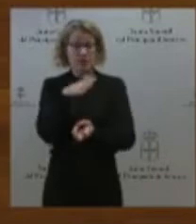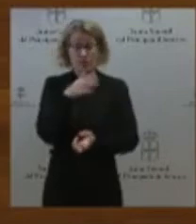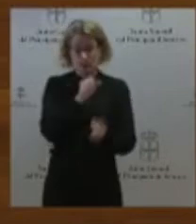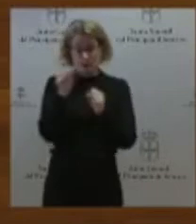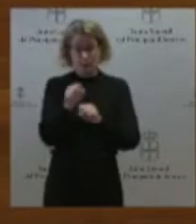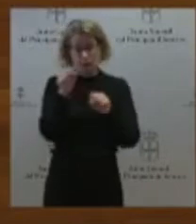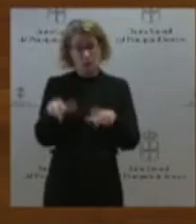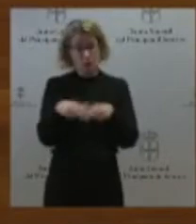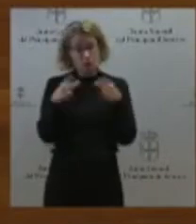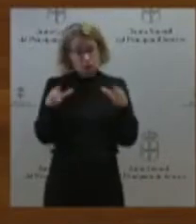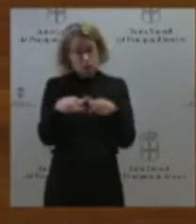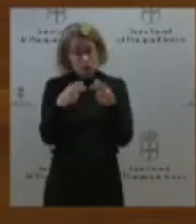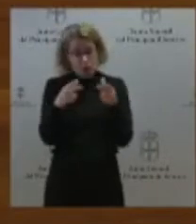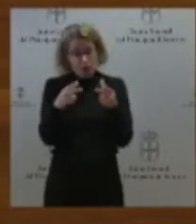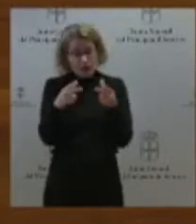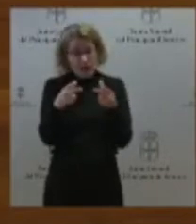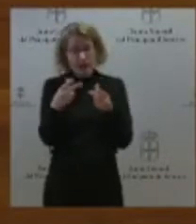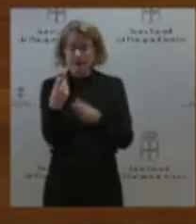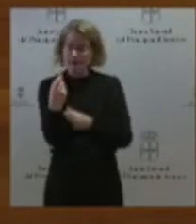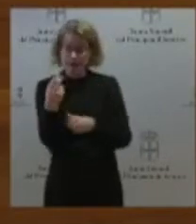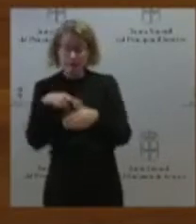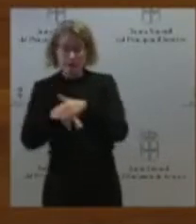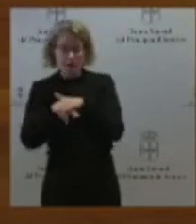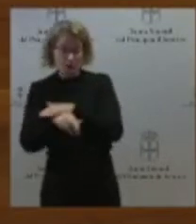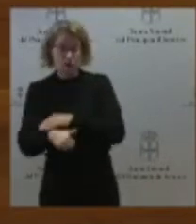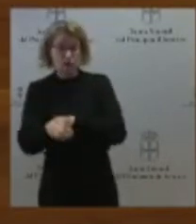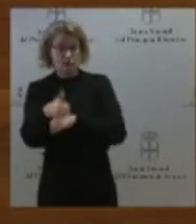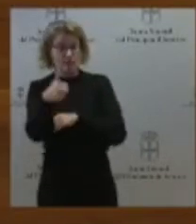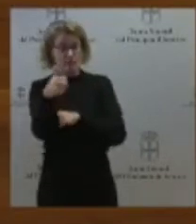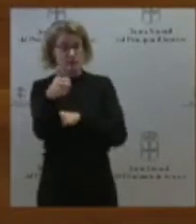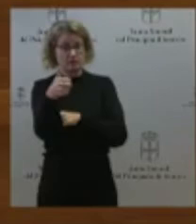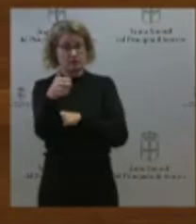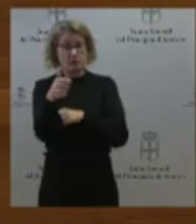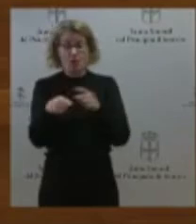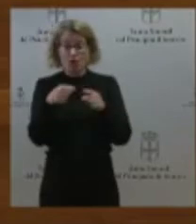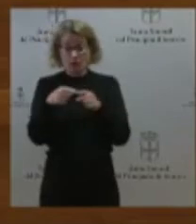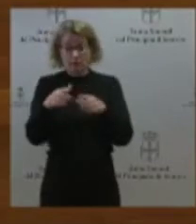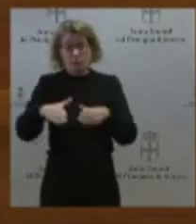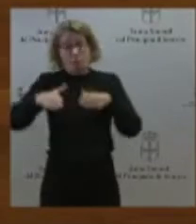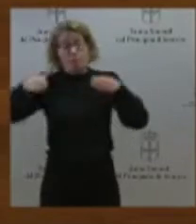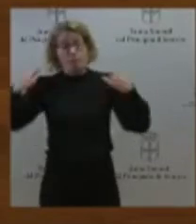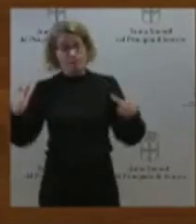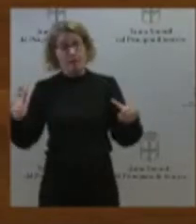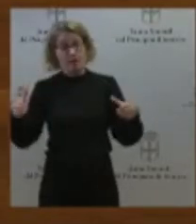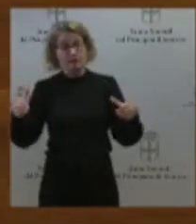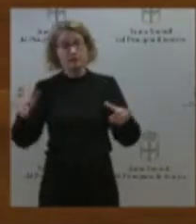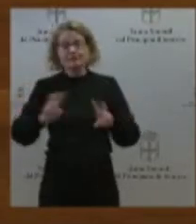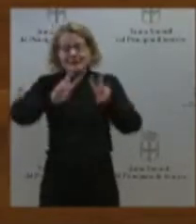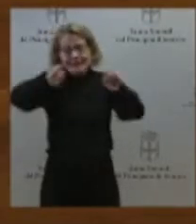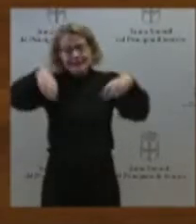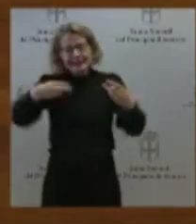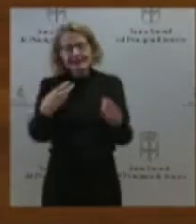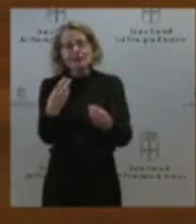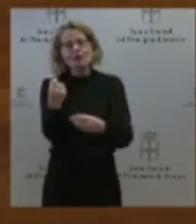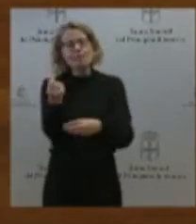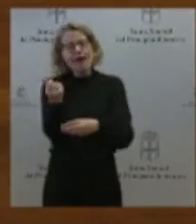recursos no solo para sostenerlo, sino para ampliarlo. La reforma fiscal integral que planteamos estaría orientada a lograr